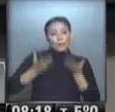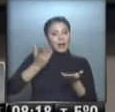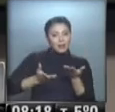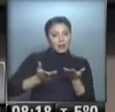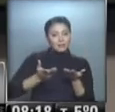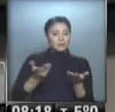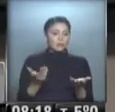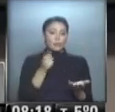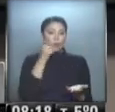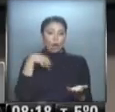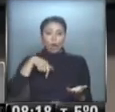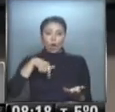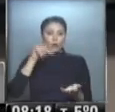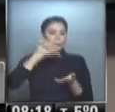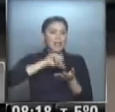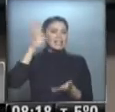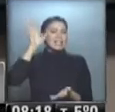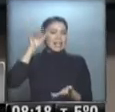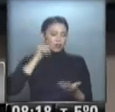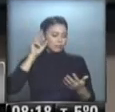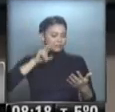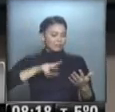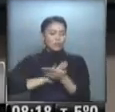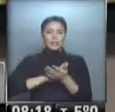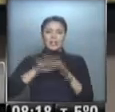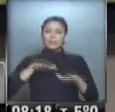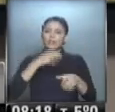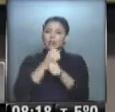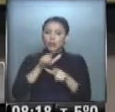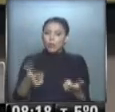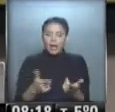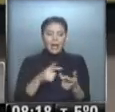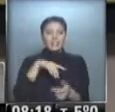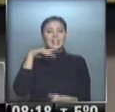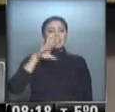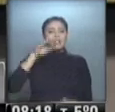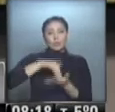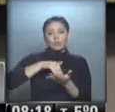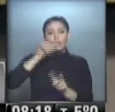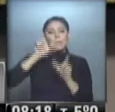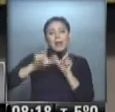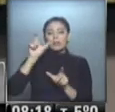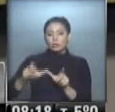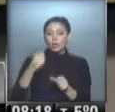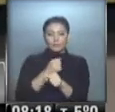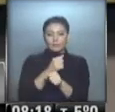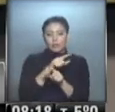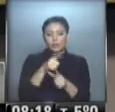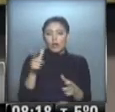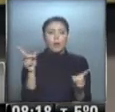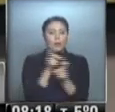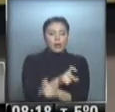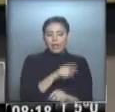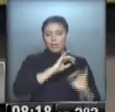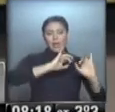comparativamente. Hoy leía en Italia la situación del desempleo, hay más de 5 millones de personas con problemas de empleo,